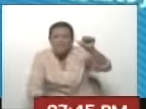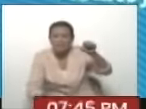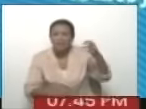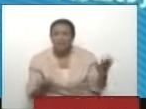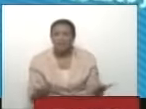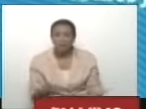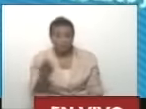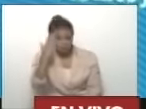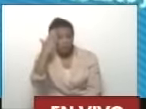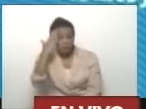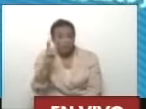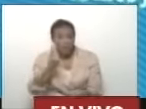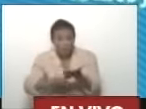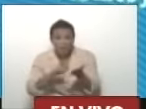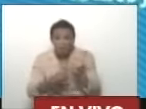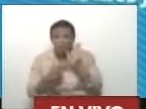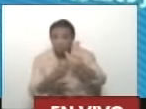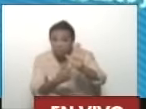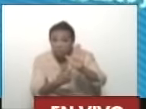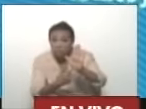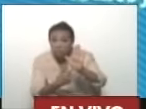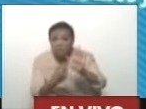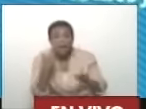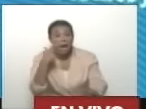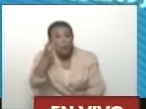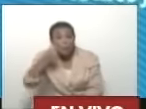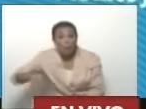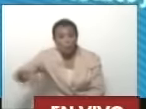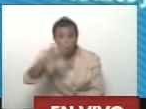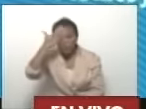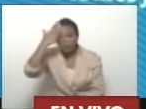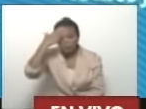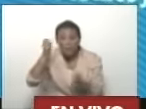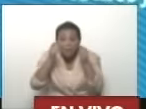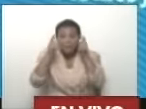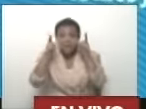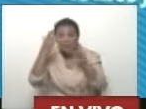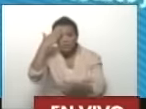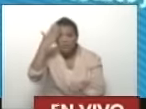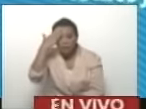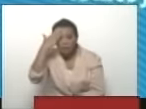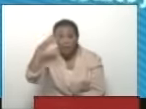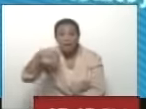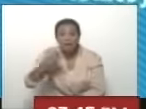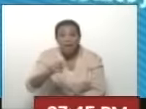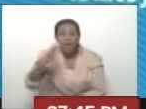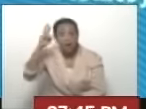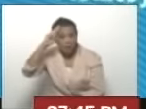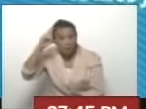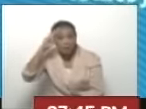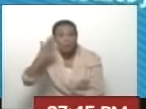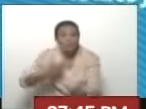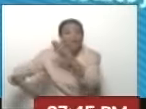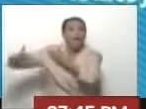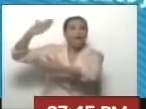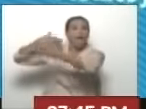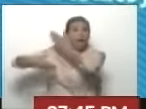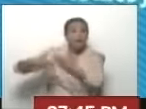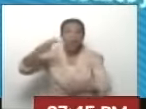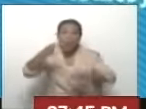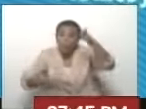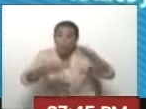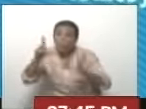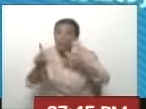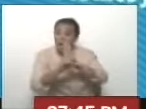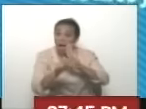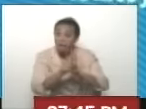se sepan todas estas verdades, para tener a un pueblo consciente, despierto, y para saber que tenemos la razón histórica, la razón jurídica, la